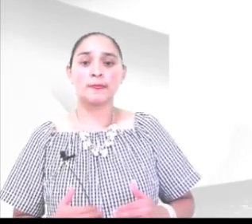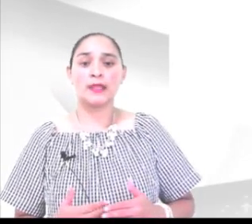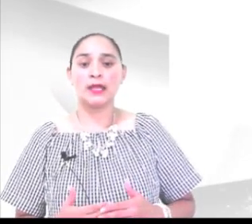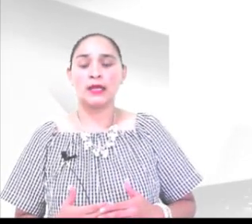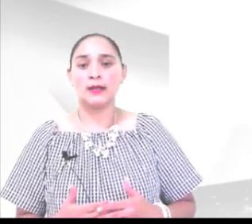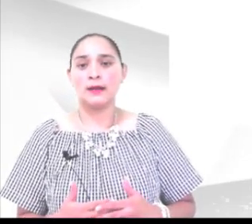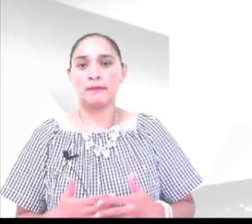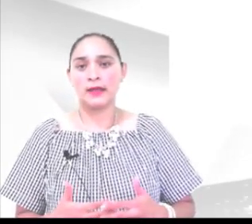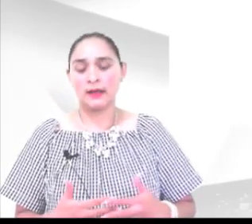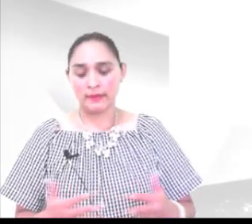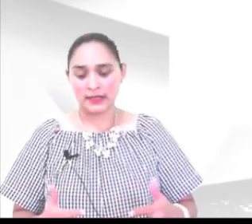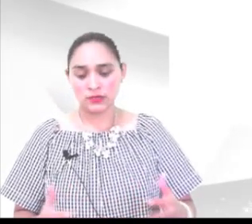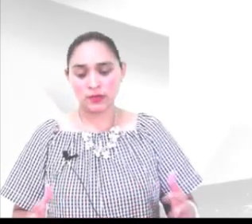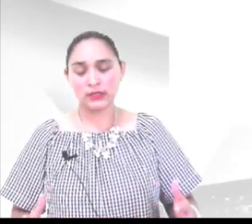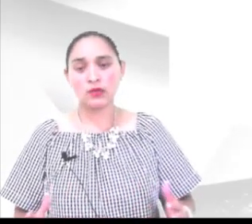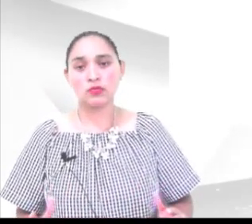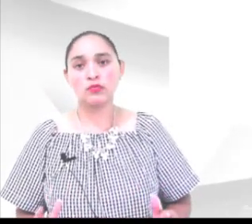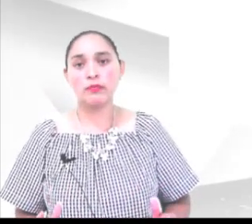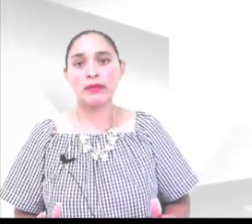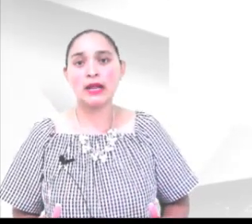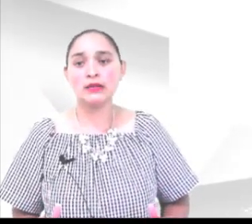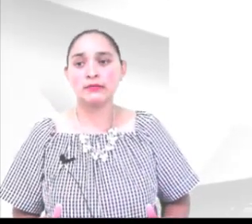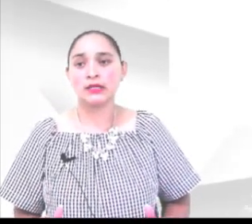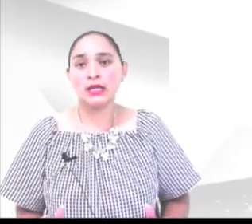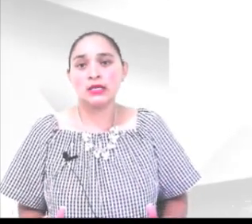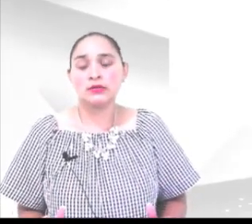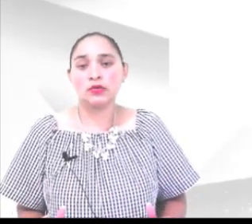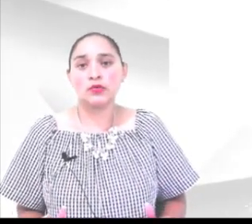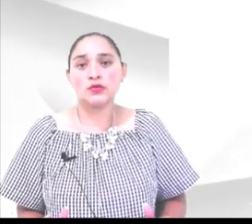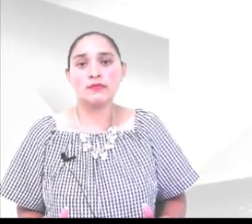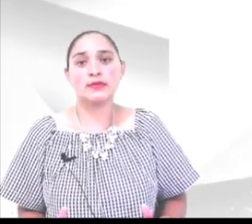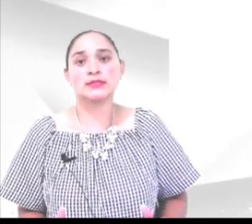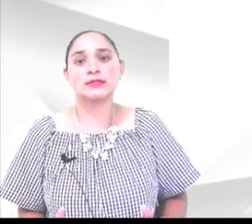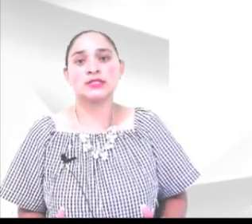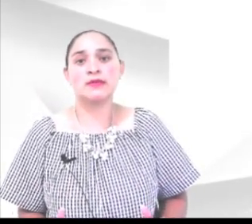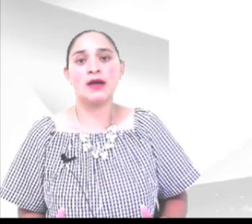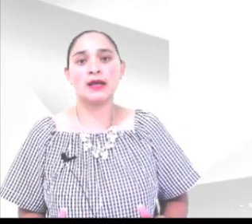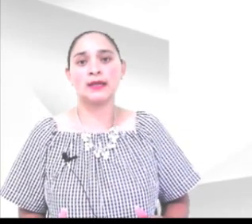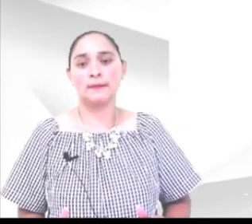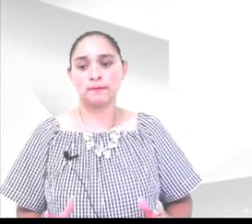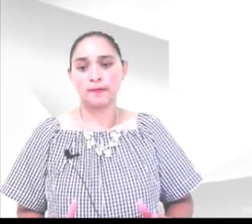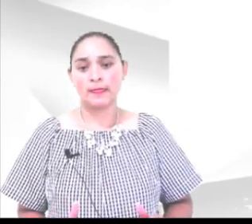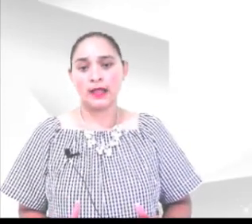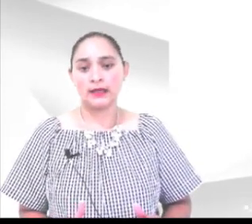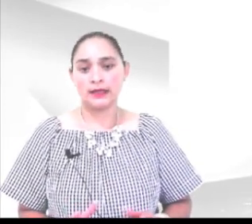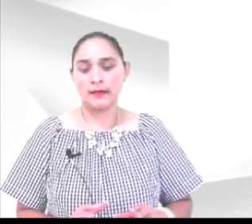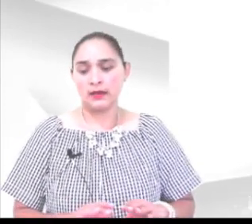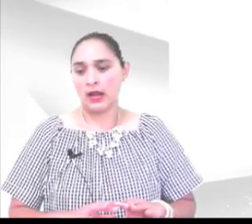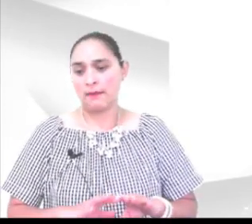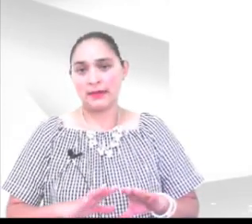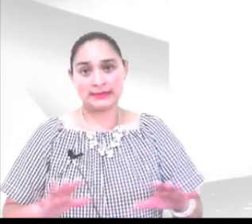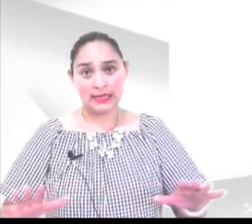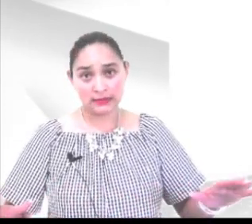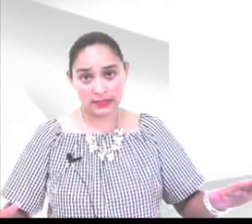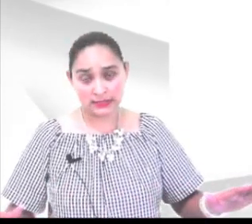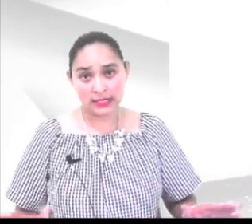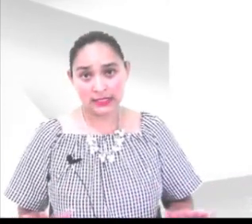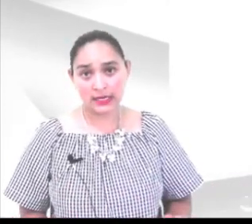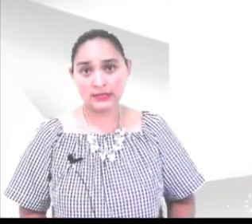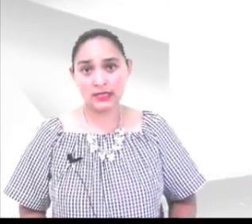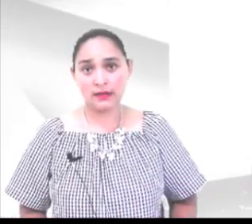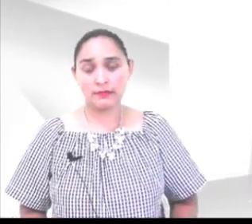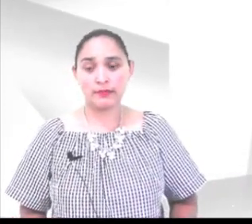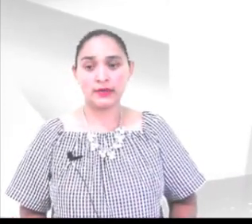pero el país cuenta con un plan, ¿verdad? Y todo eso pues lleva a qué? A que al pasar